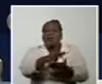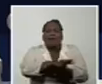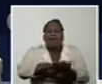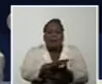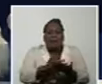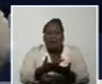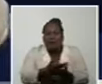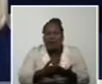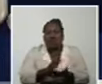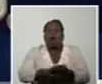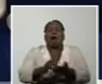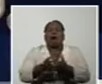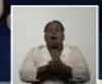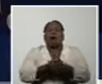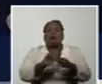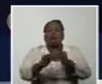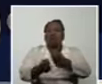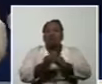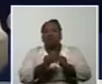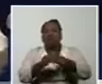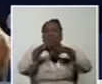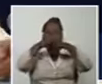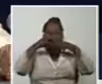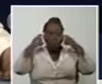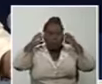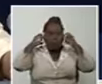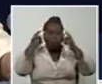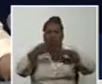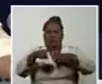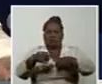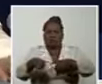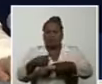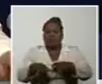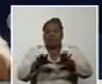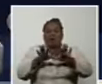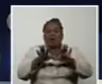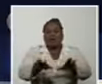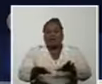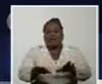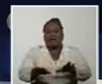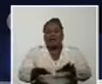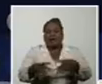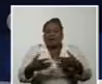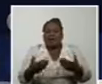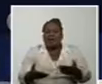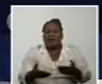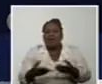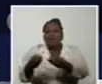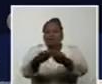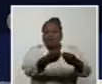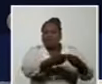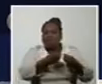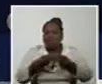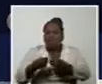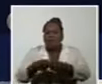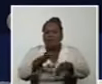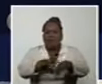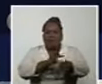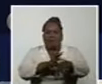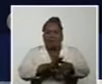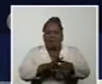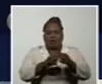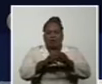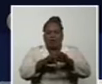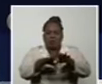restricción, de control, para evitar que se pueda producir una transmisión en su territorio o